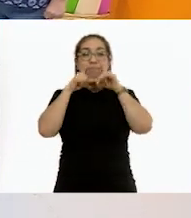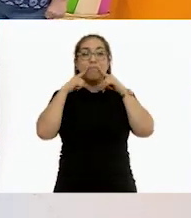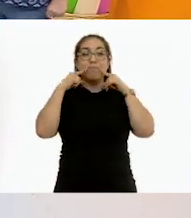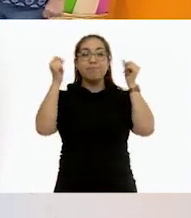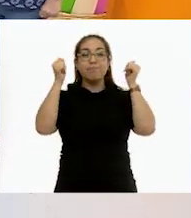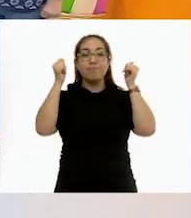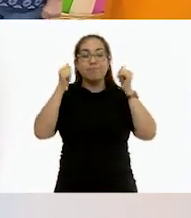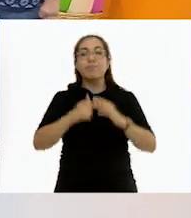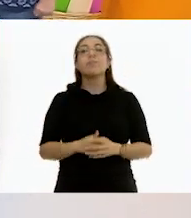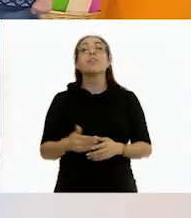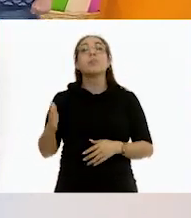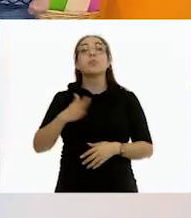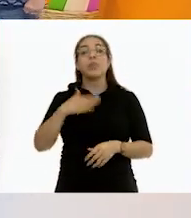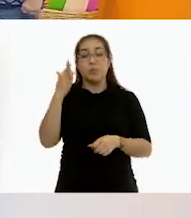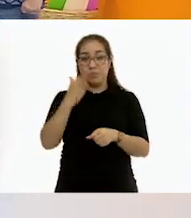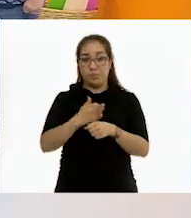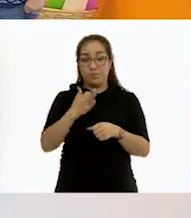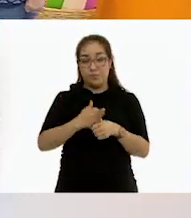que va